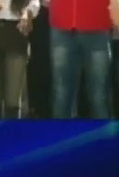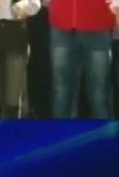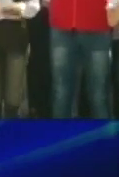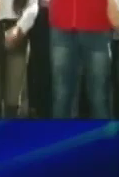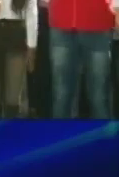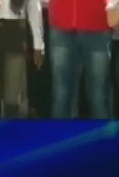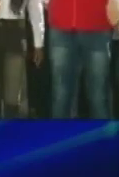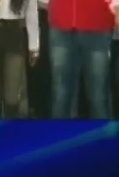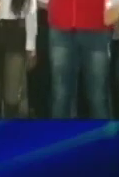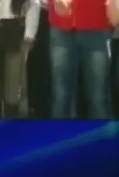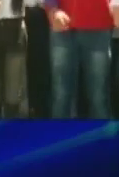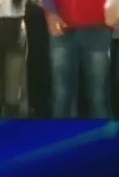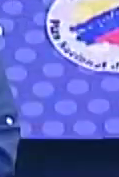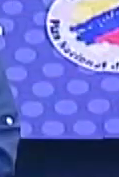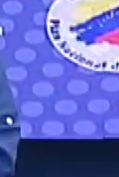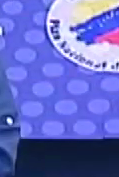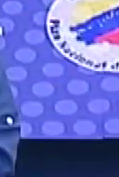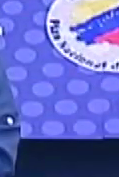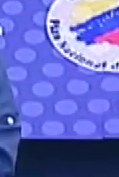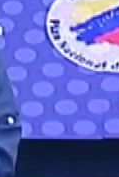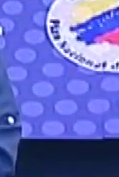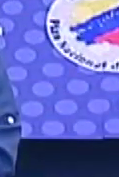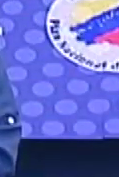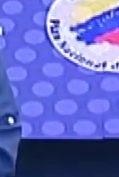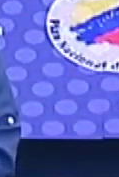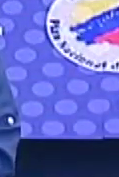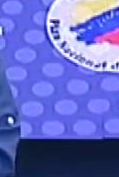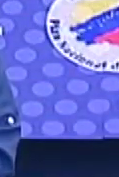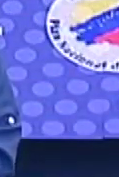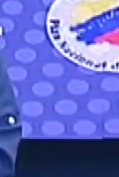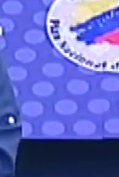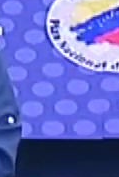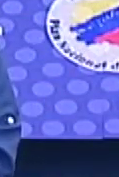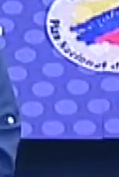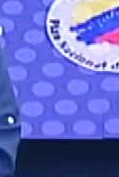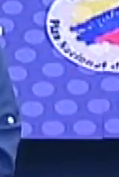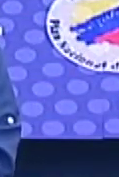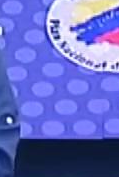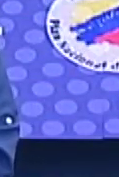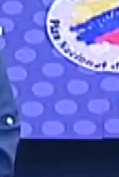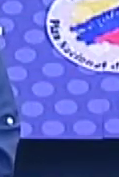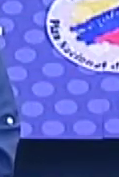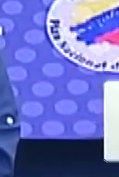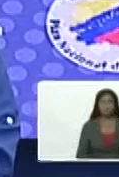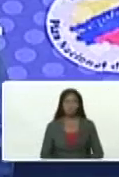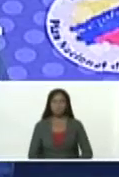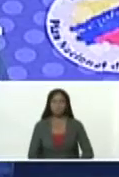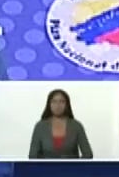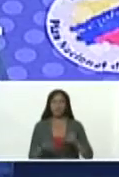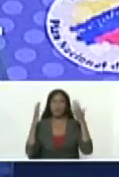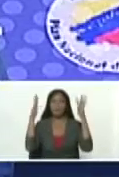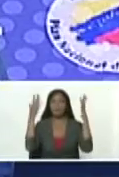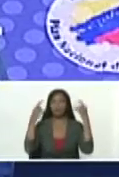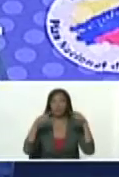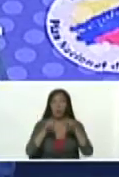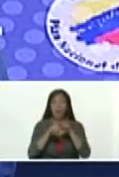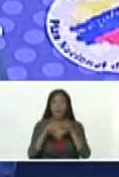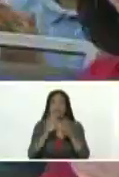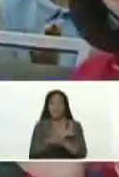gente, que va llegando. Sí, sí. Bueno, desde la Universidad Simón Rodríguez, vamos a darle un aplauso. Mucha